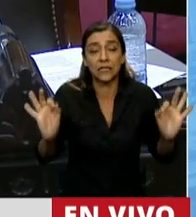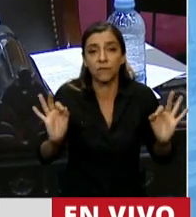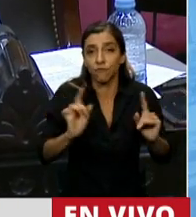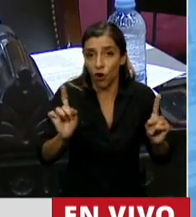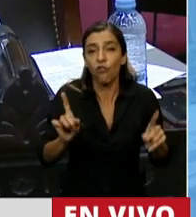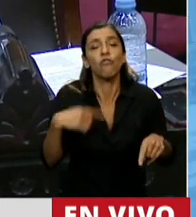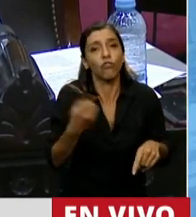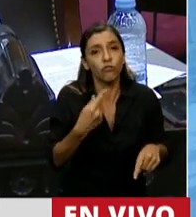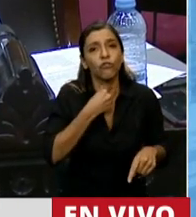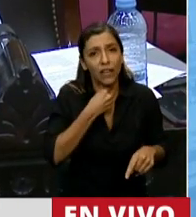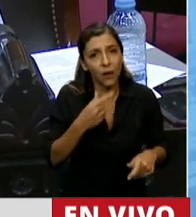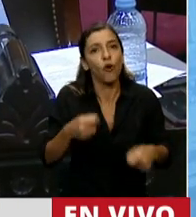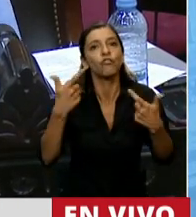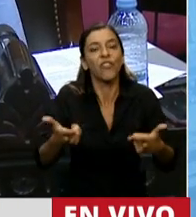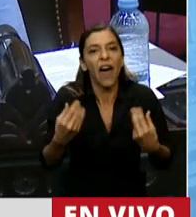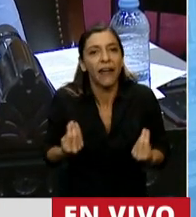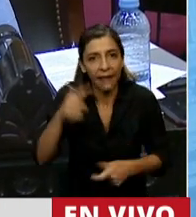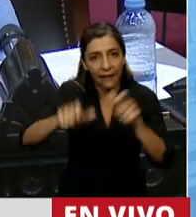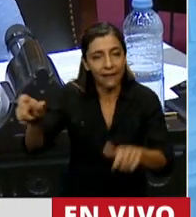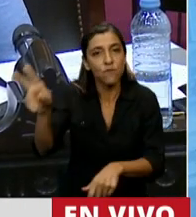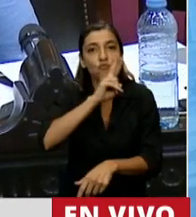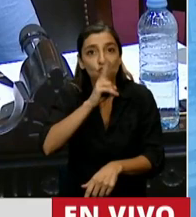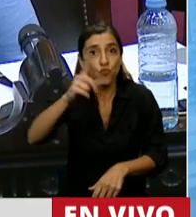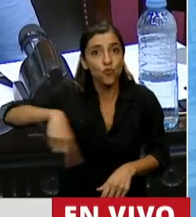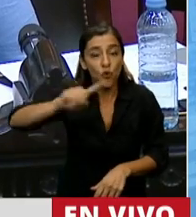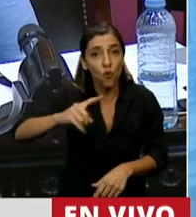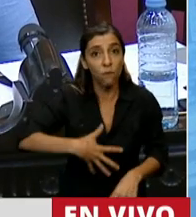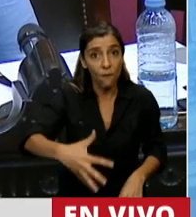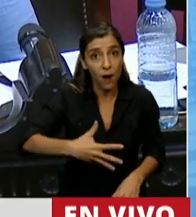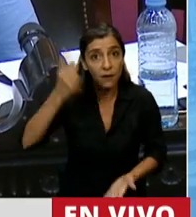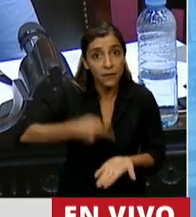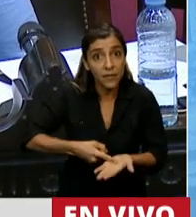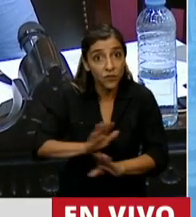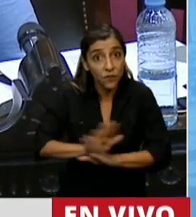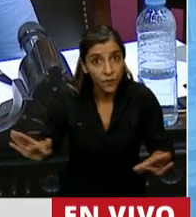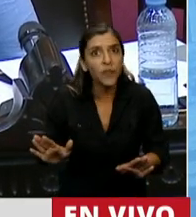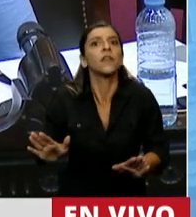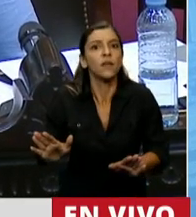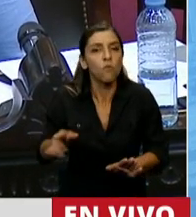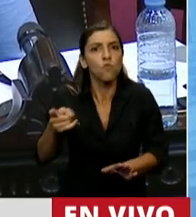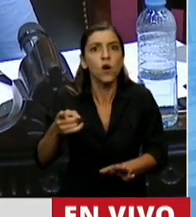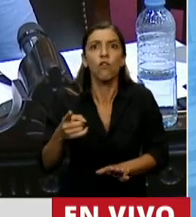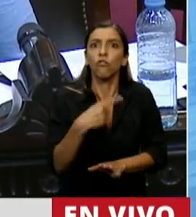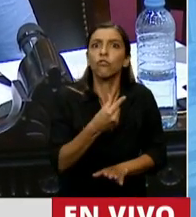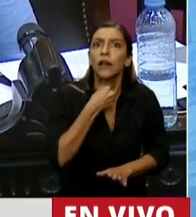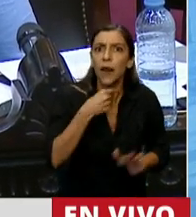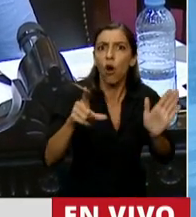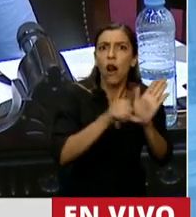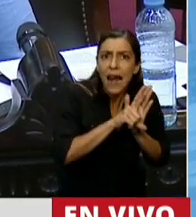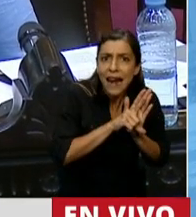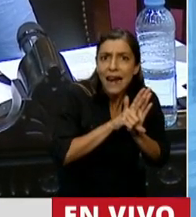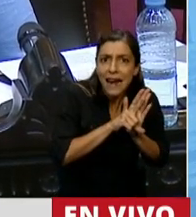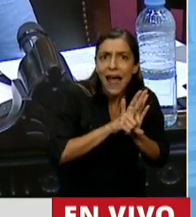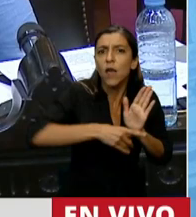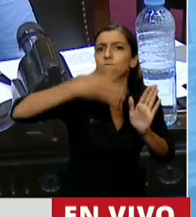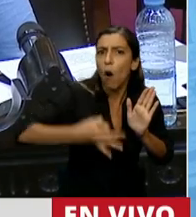espacio político es que la interrupción voluntaria del embarazo sea efectivamente ley. Hay una diferencia sustancial con